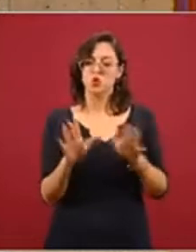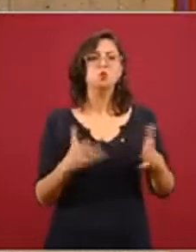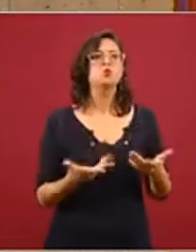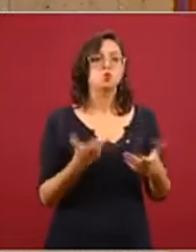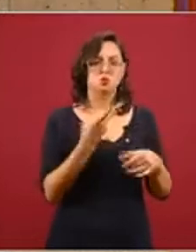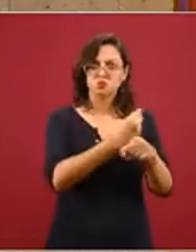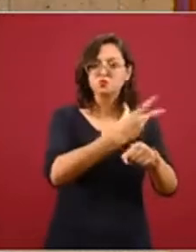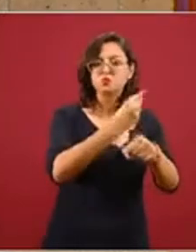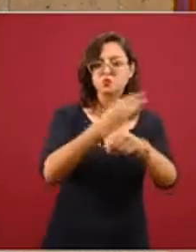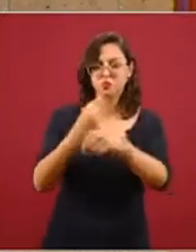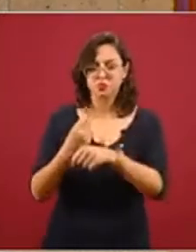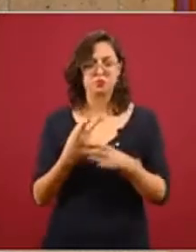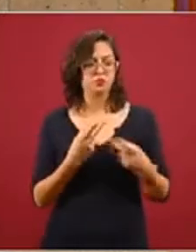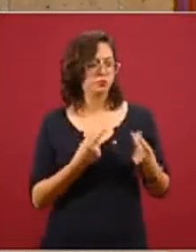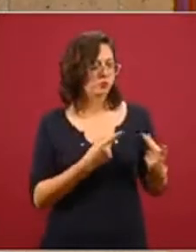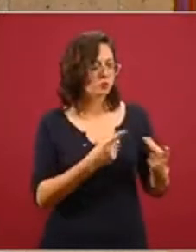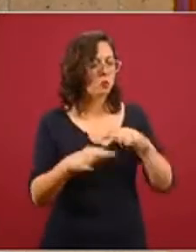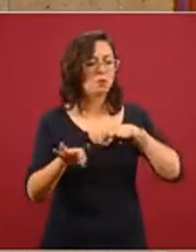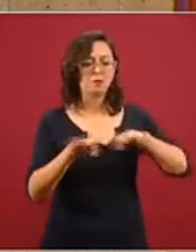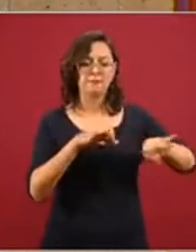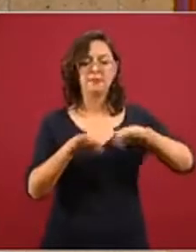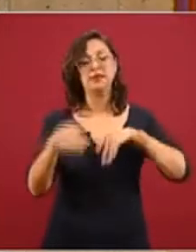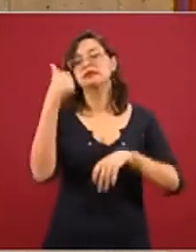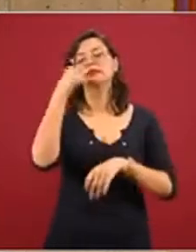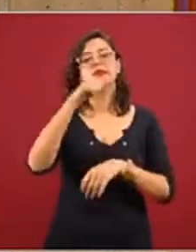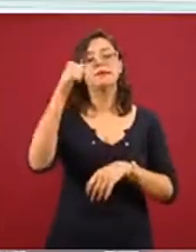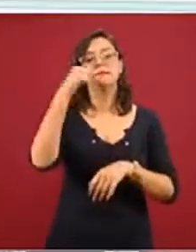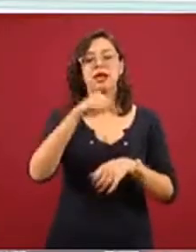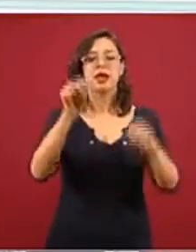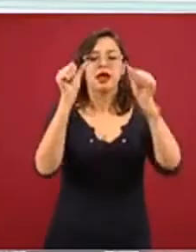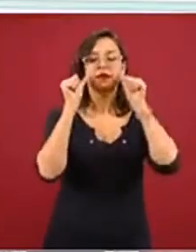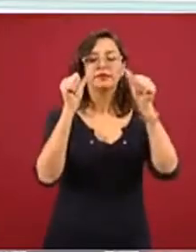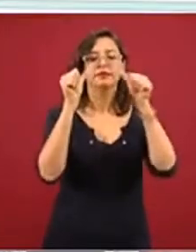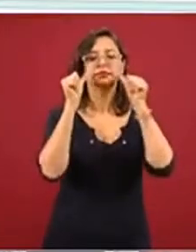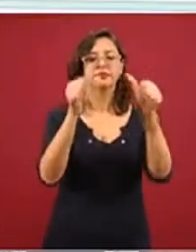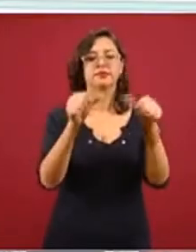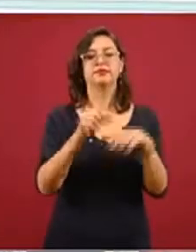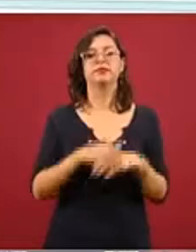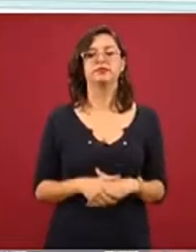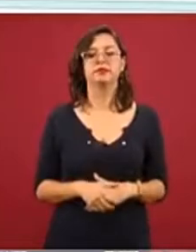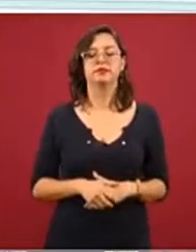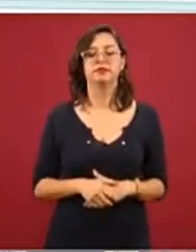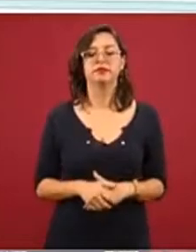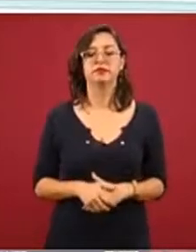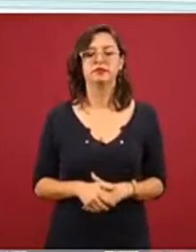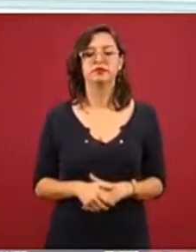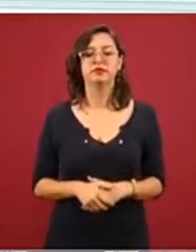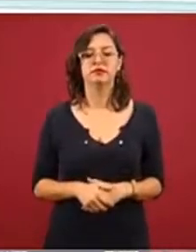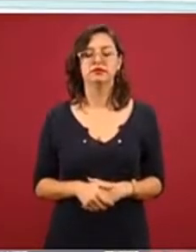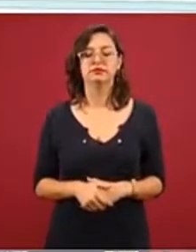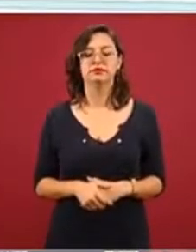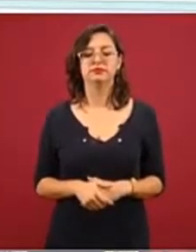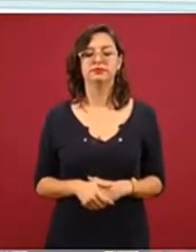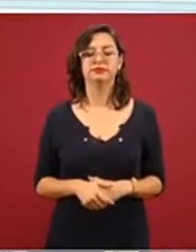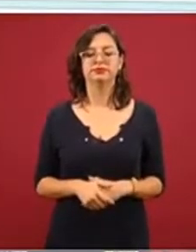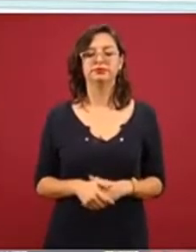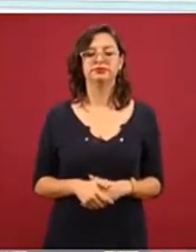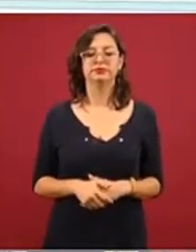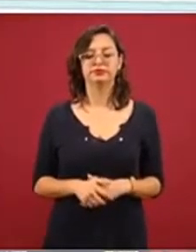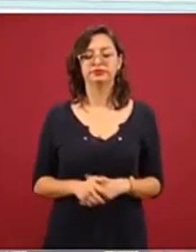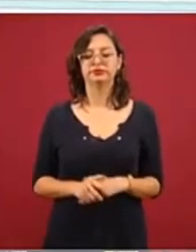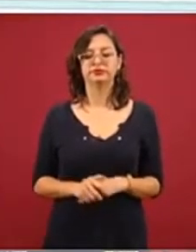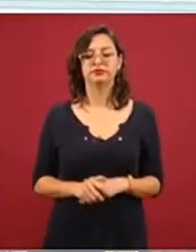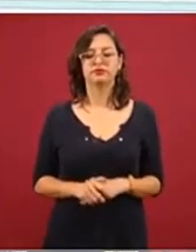y estar holgados en relación a siempre poder atender a las personas que así requieren este tipo de